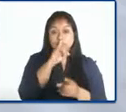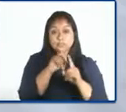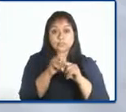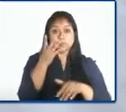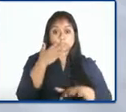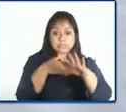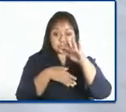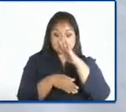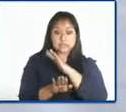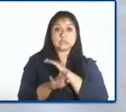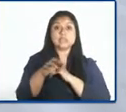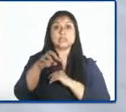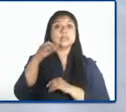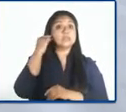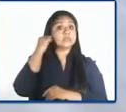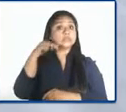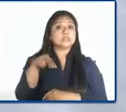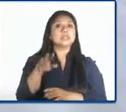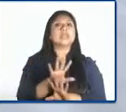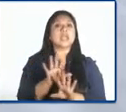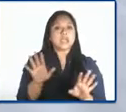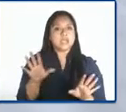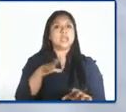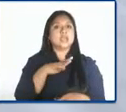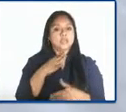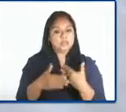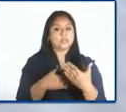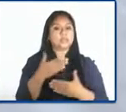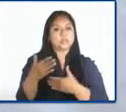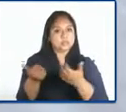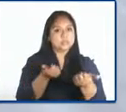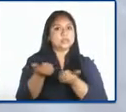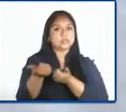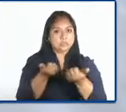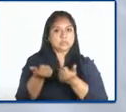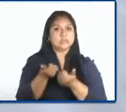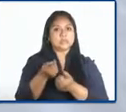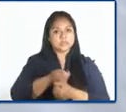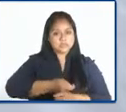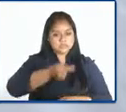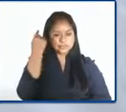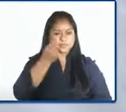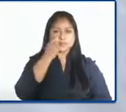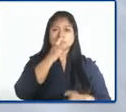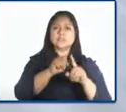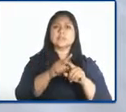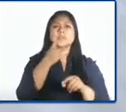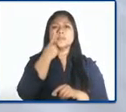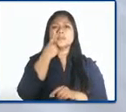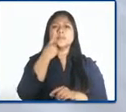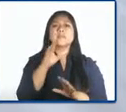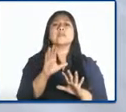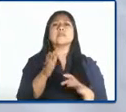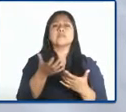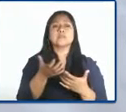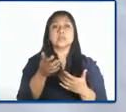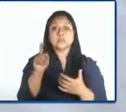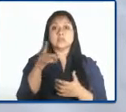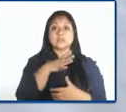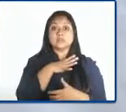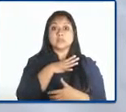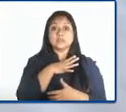internamente dentro de PGN ya se están llevando los procedimientos administrativos disciplinarios para poder determinar si existe